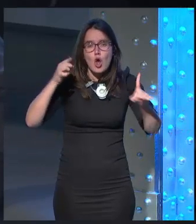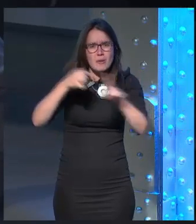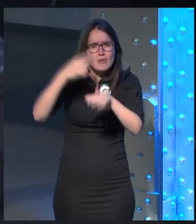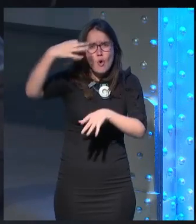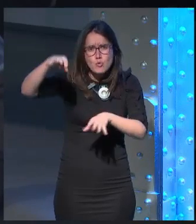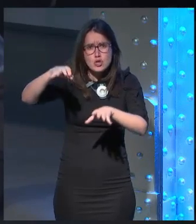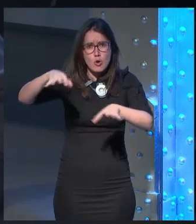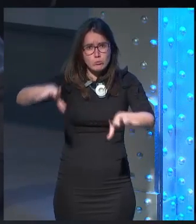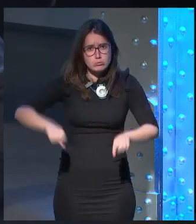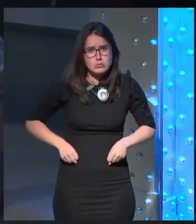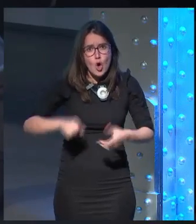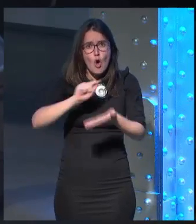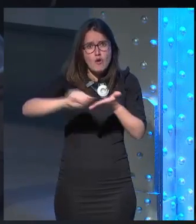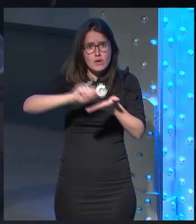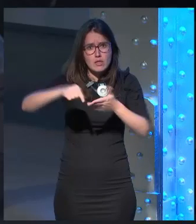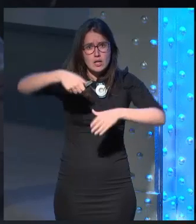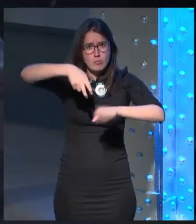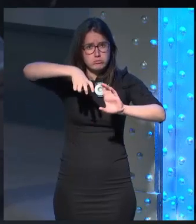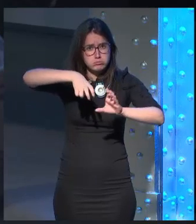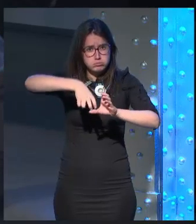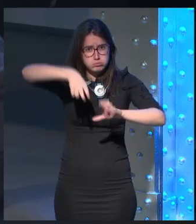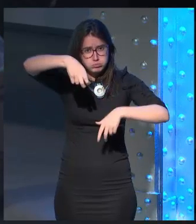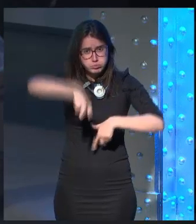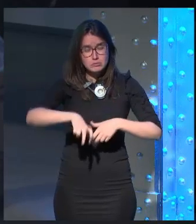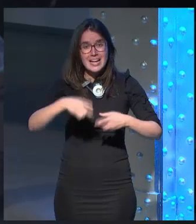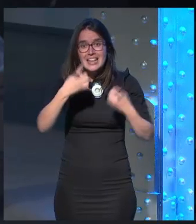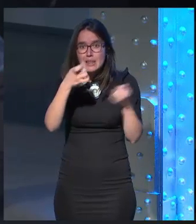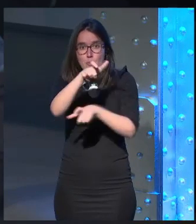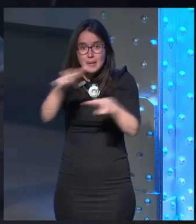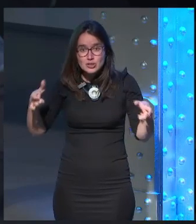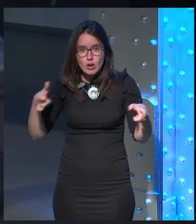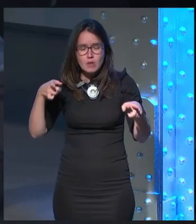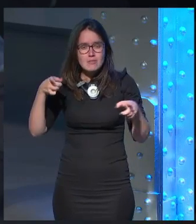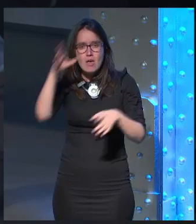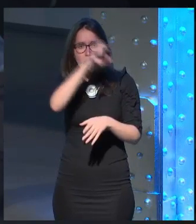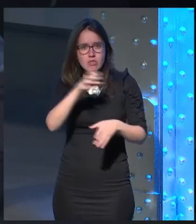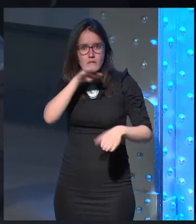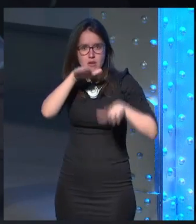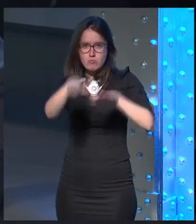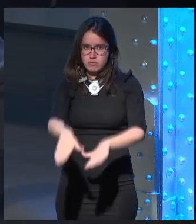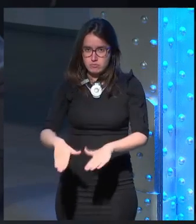en una oficina y demás. Necesitamos a gente que crea en datos, gente que crea en la ciencia